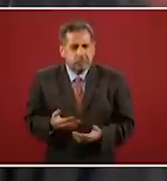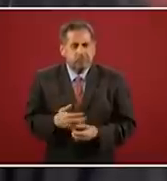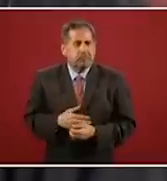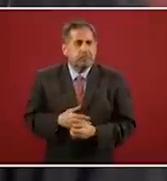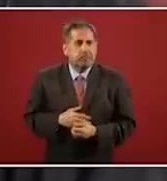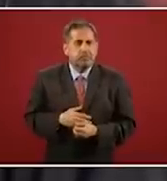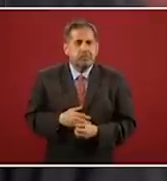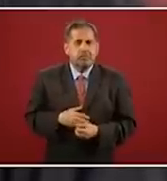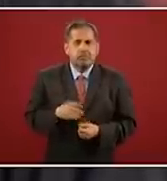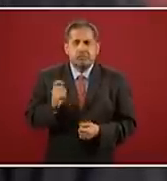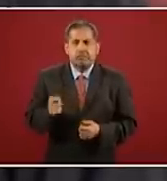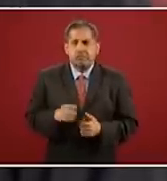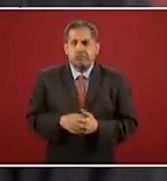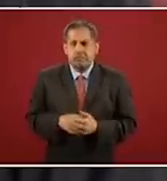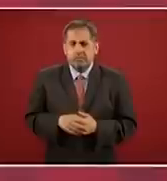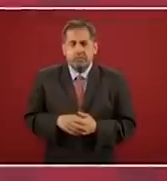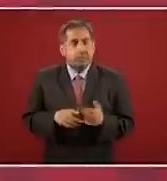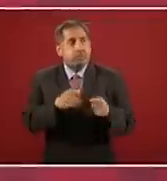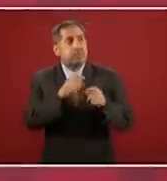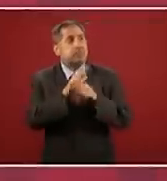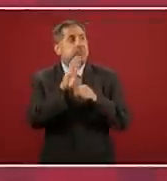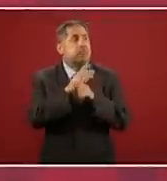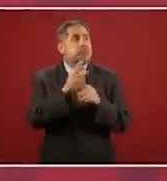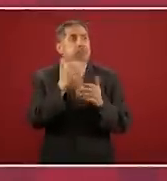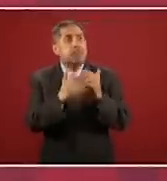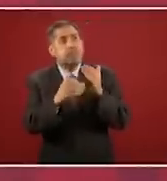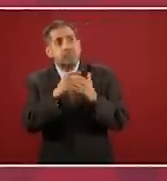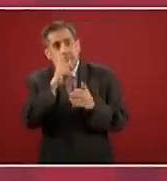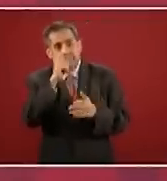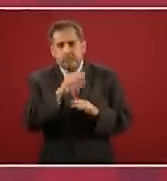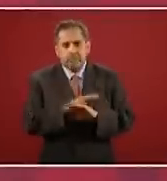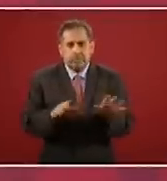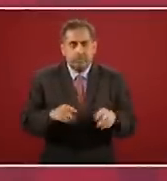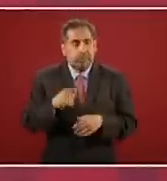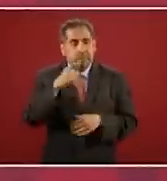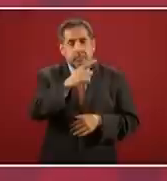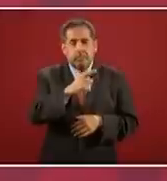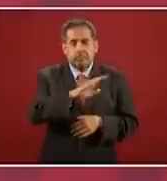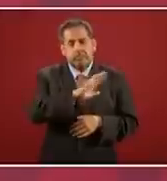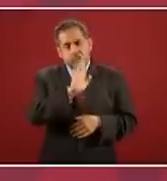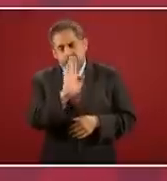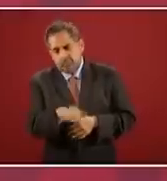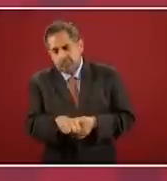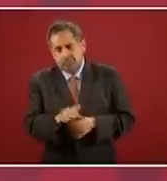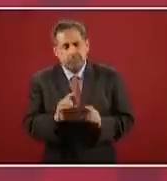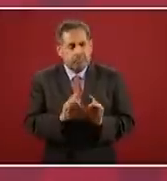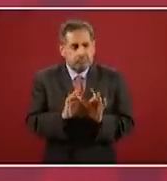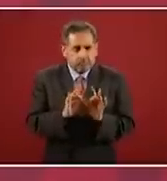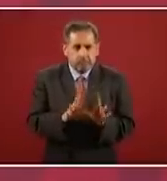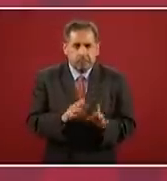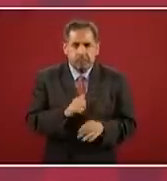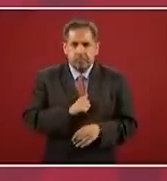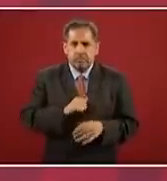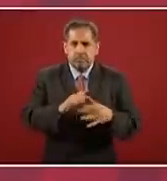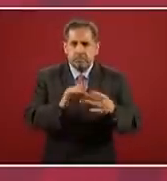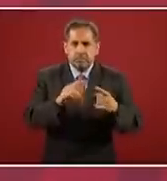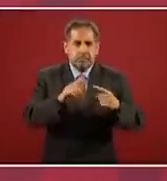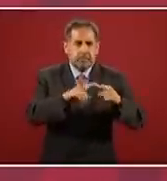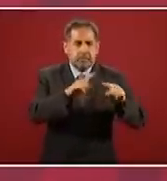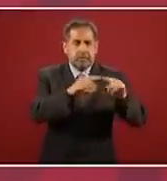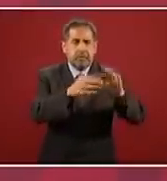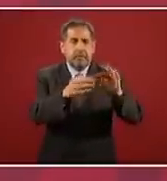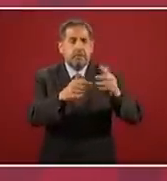el que no le falte nada a quien pierde la vida en otro